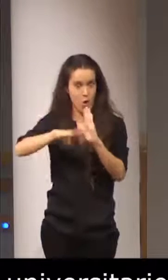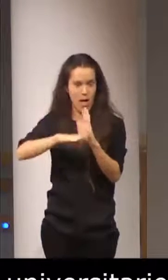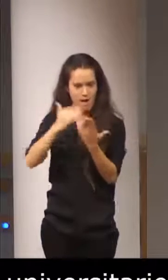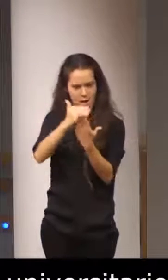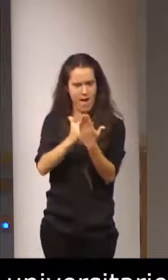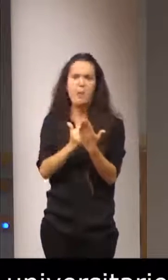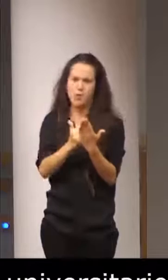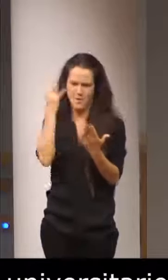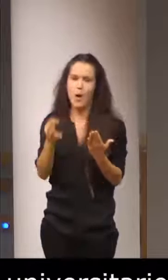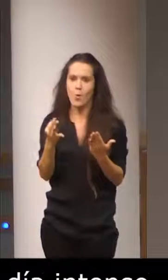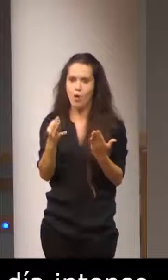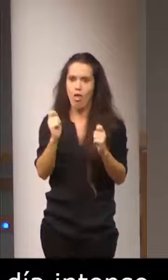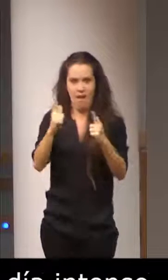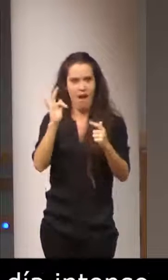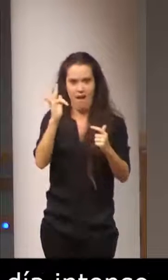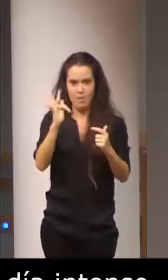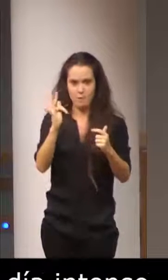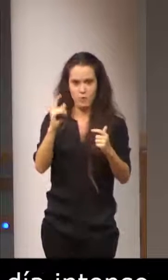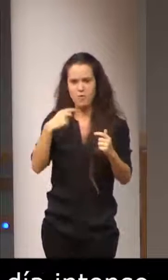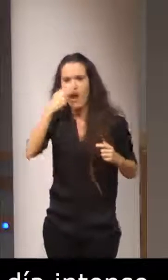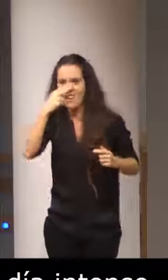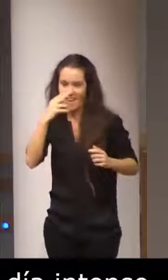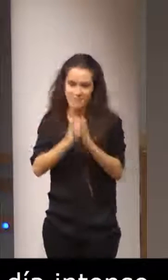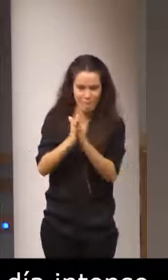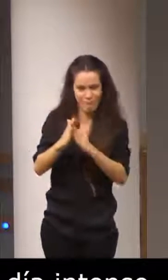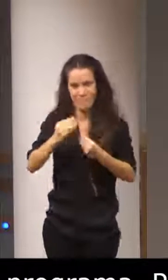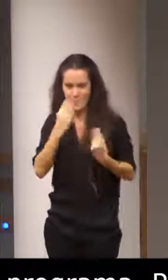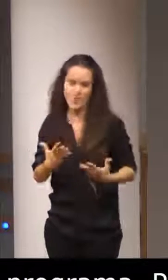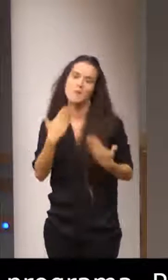productivo y de interés para todos ustedes muchas gracias gracias